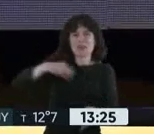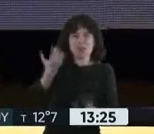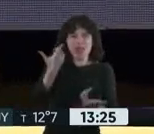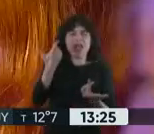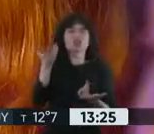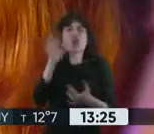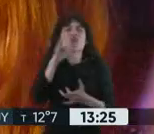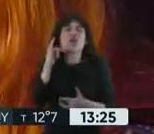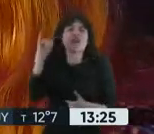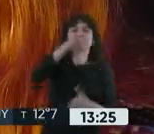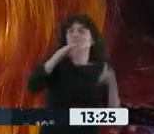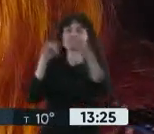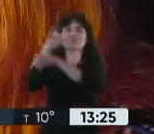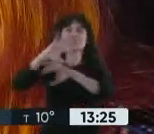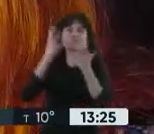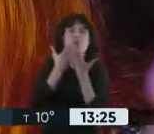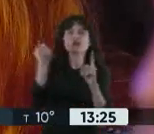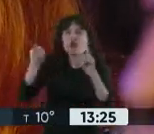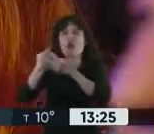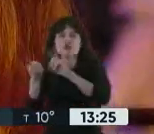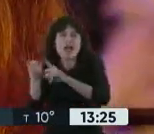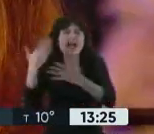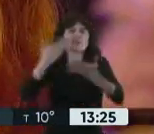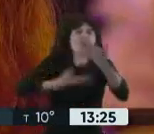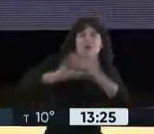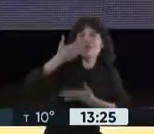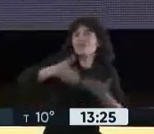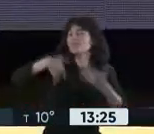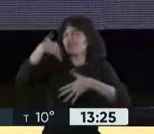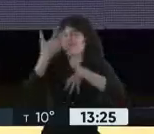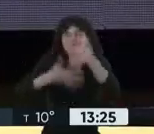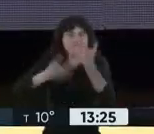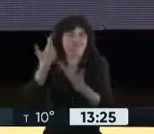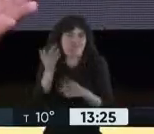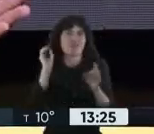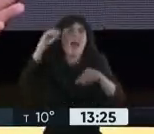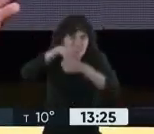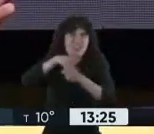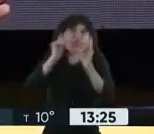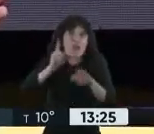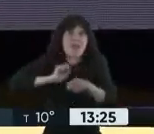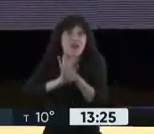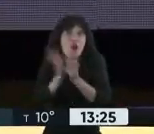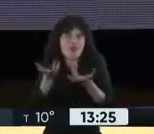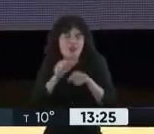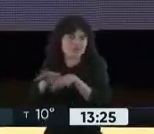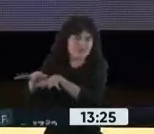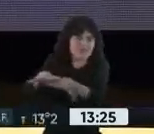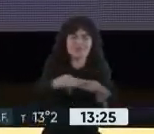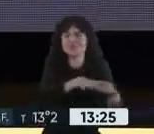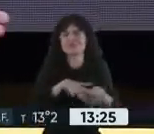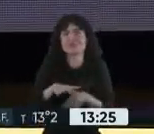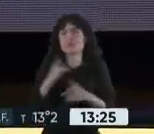aviones y lo traían los pasajeros y contagiaban al lugar de